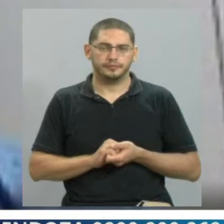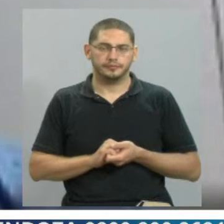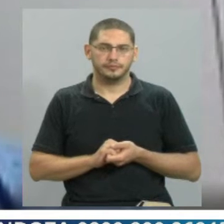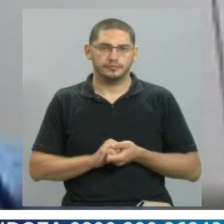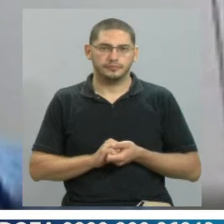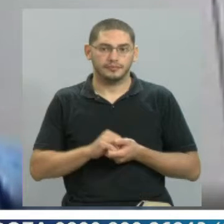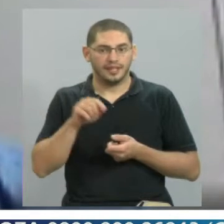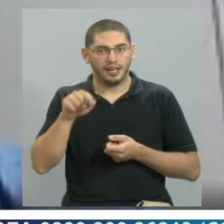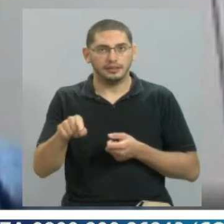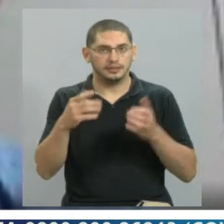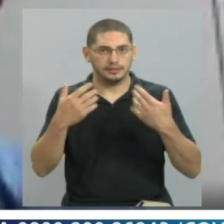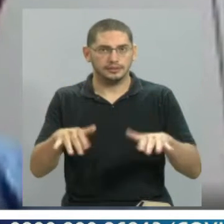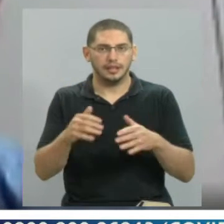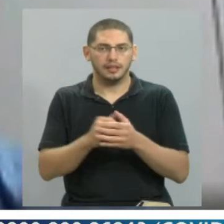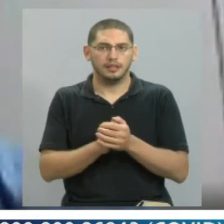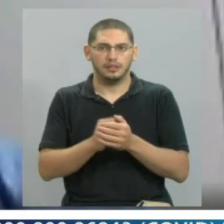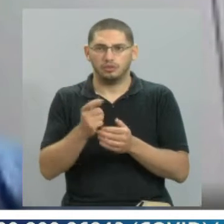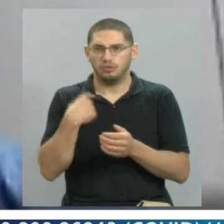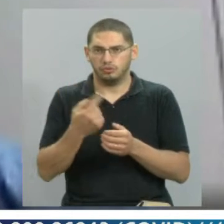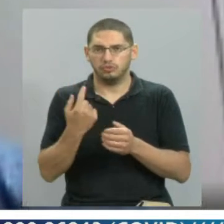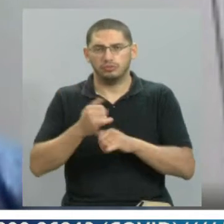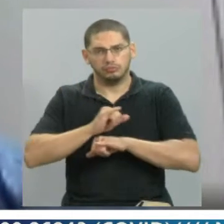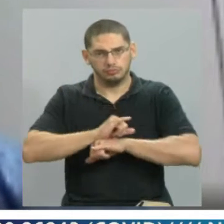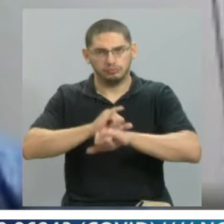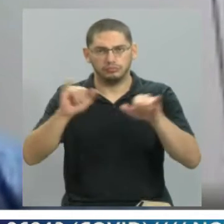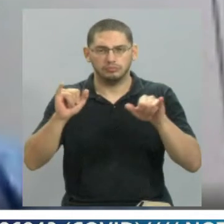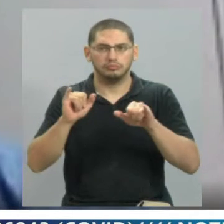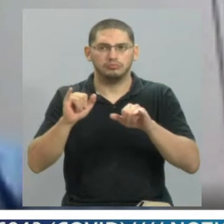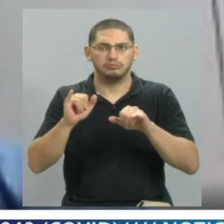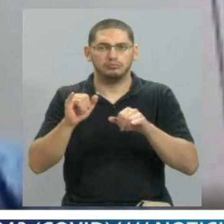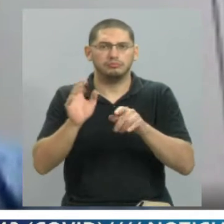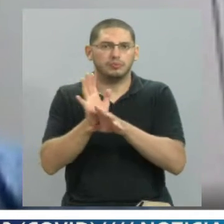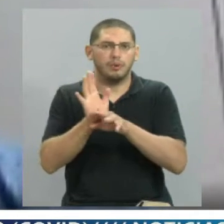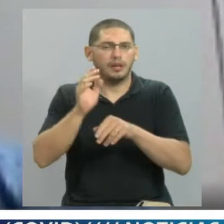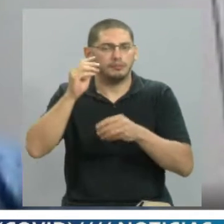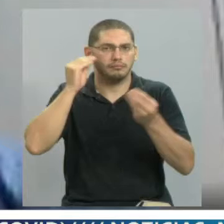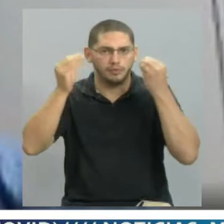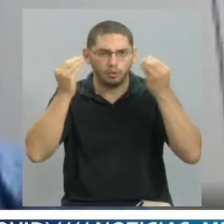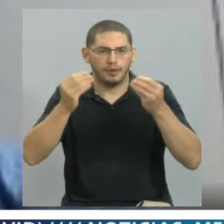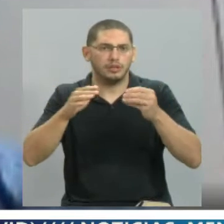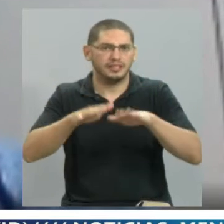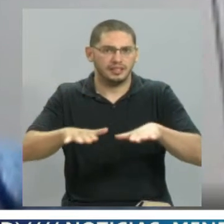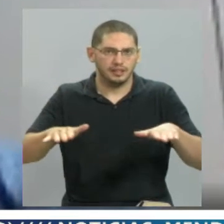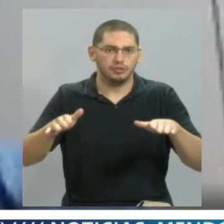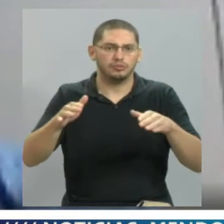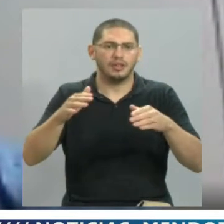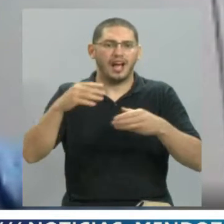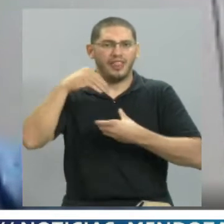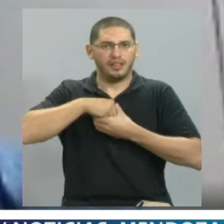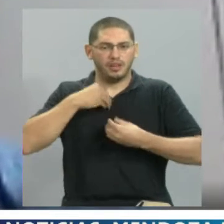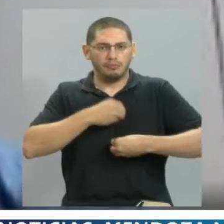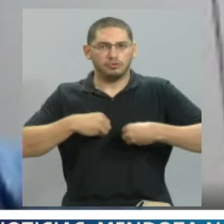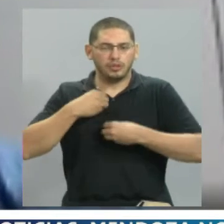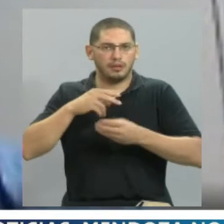Esto quedó plasmado en varios documentos que hemos emitido donde transmitíamos la preocupación por el gran número de trastornos emocionales